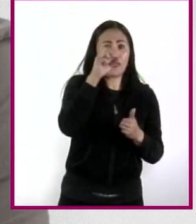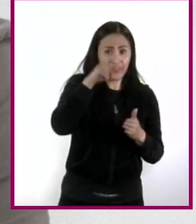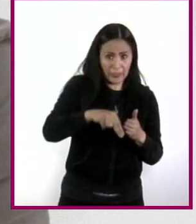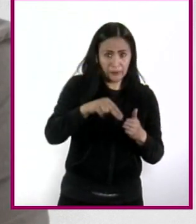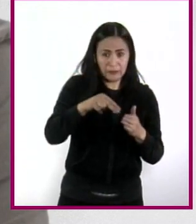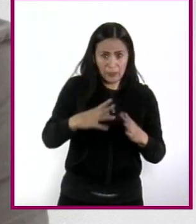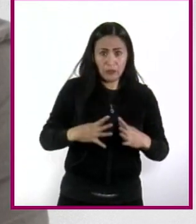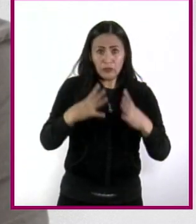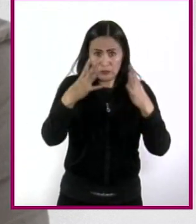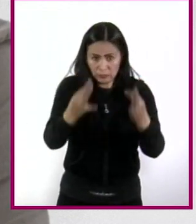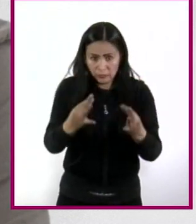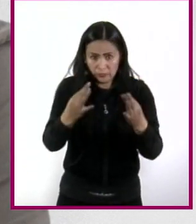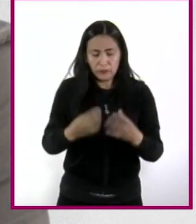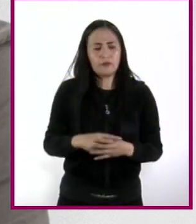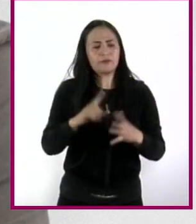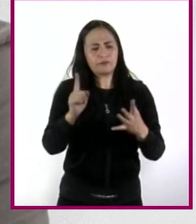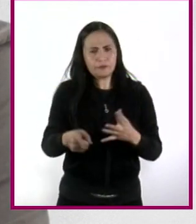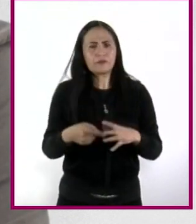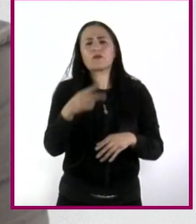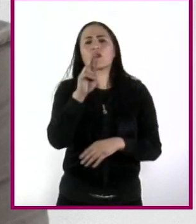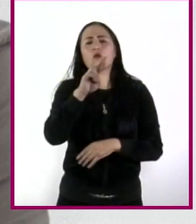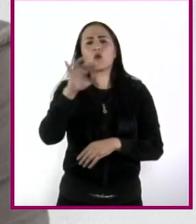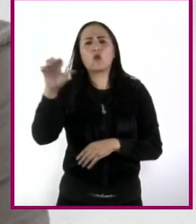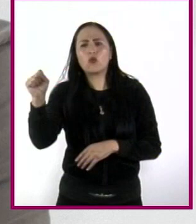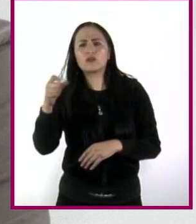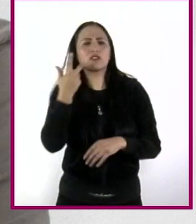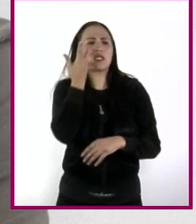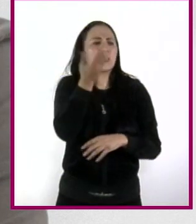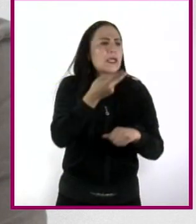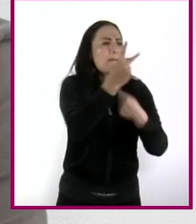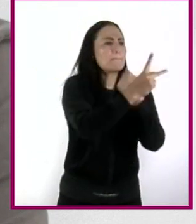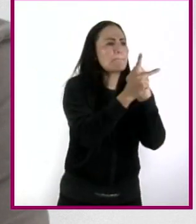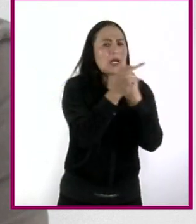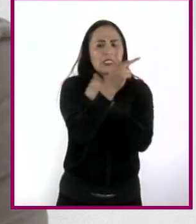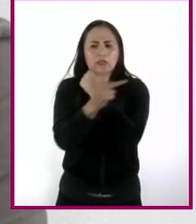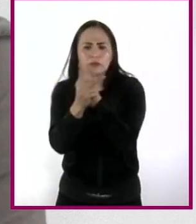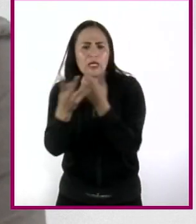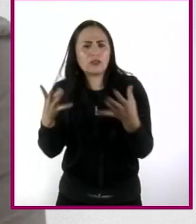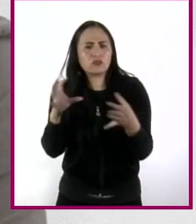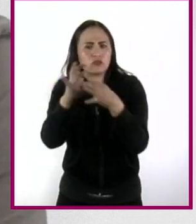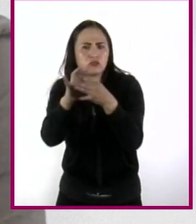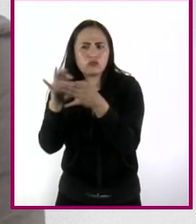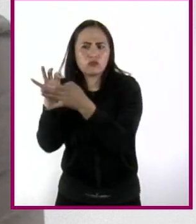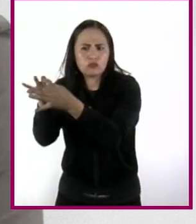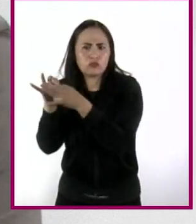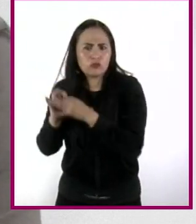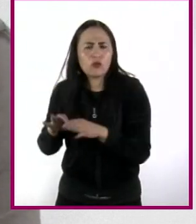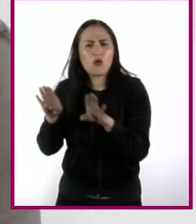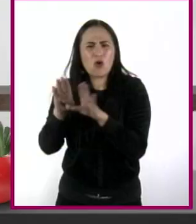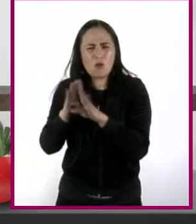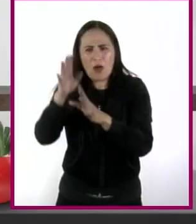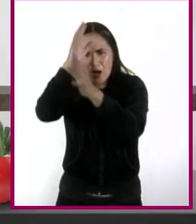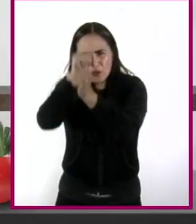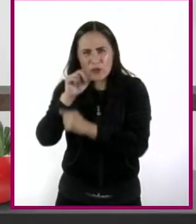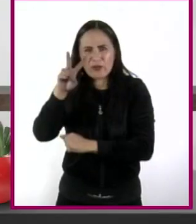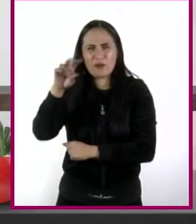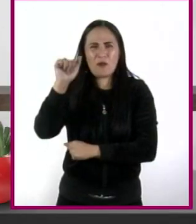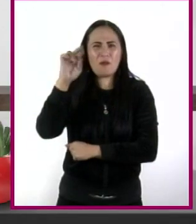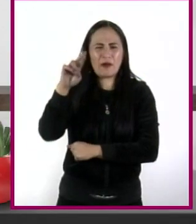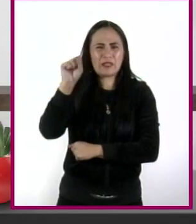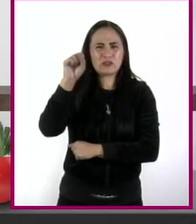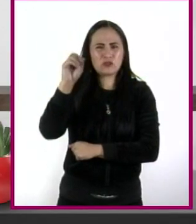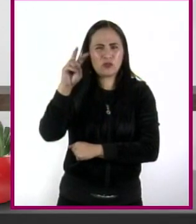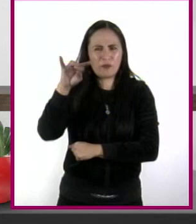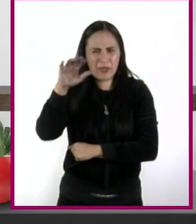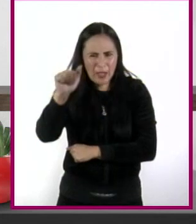Soviética respondió a esta medida buscando sus propios aliados políticos e ideológicos con la formalización del Pacto de Varsovia. Otros momentos